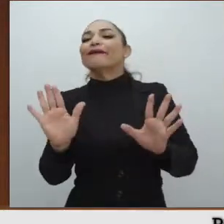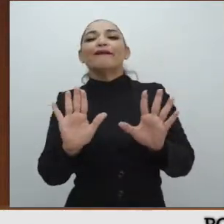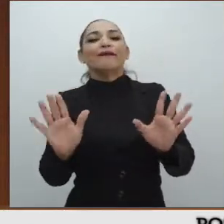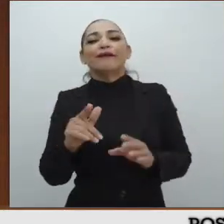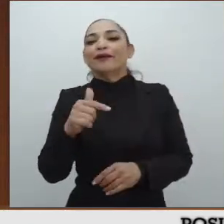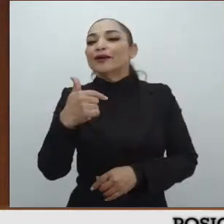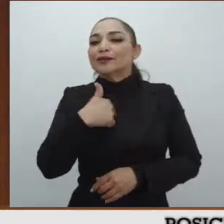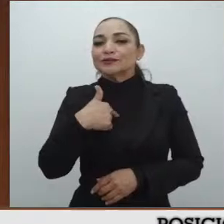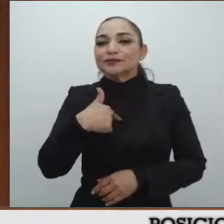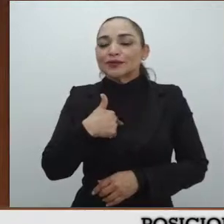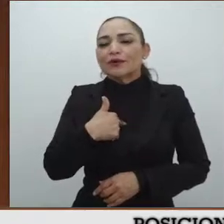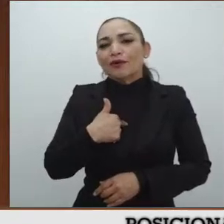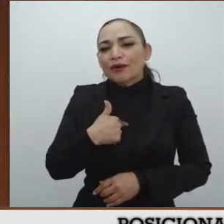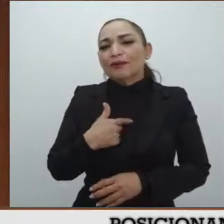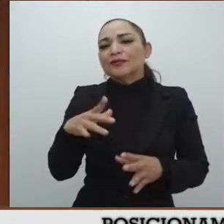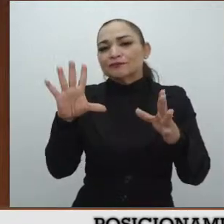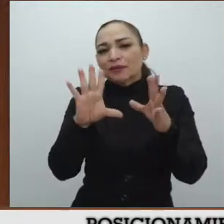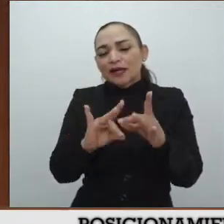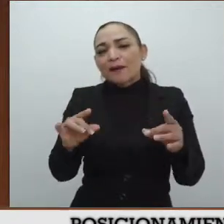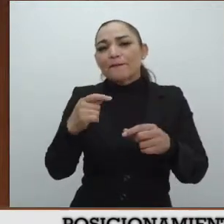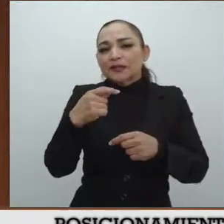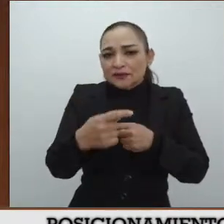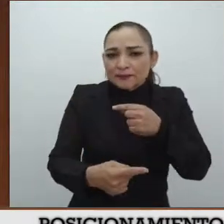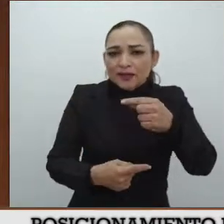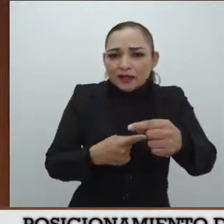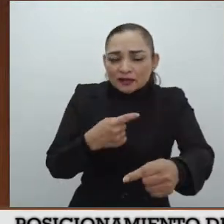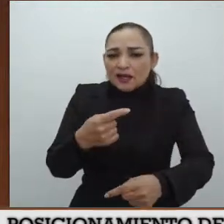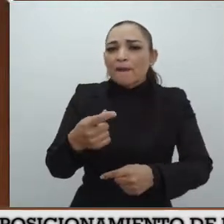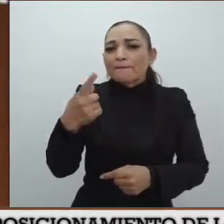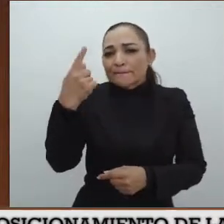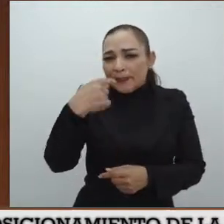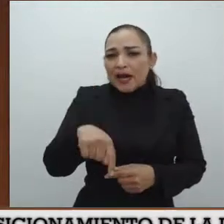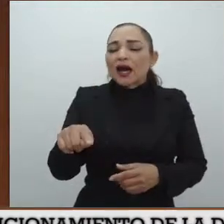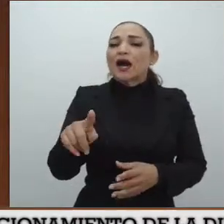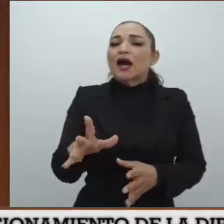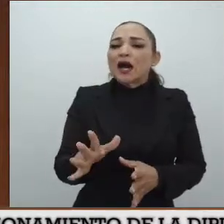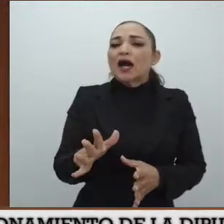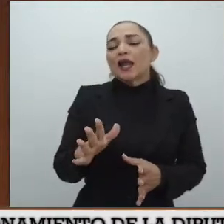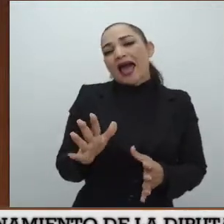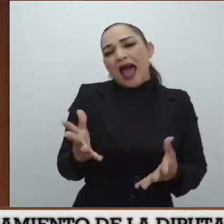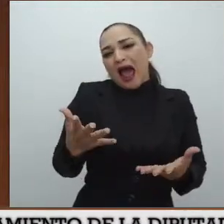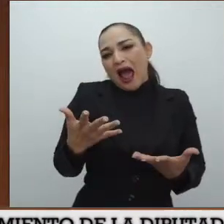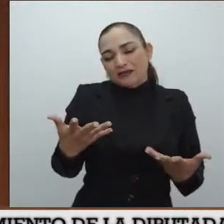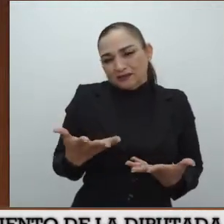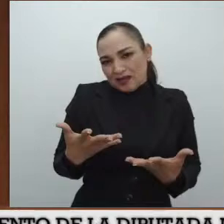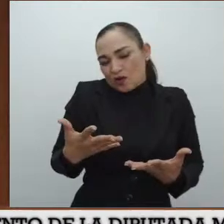es el procedimiento para hacer una crema de la campana, por decirlo así.